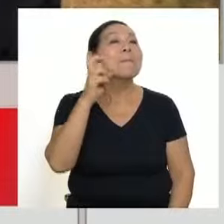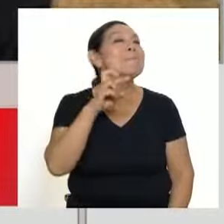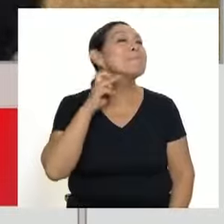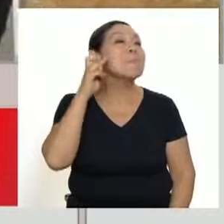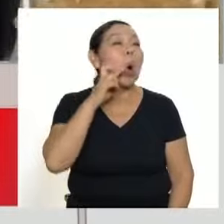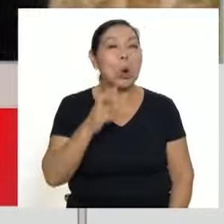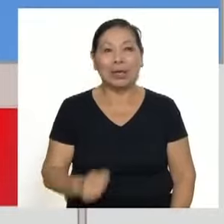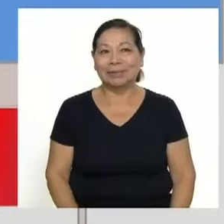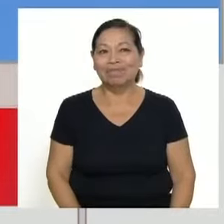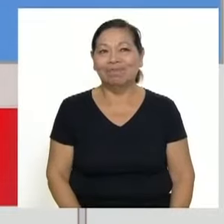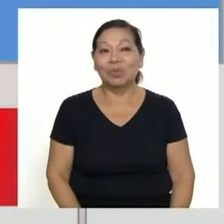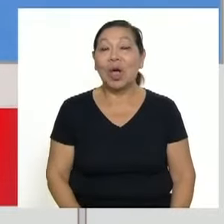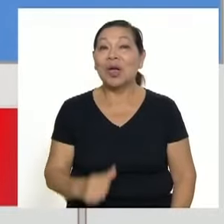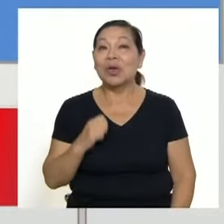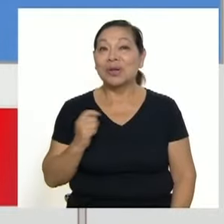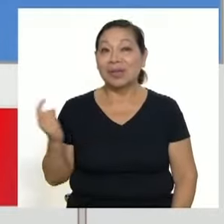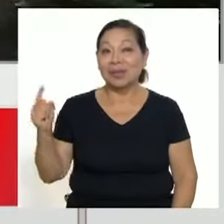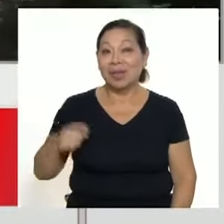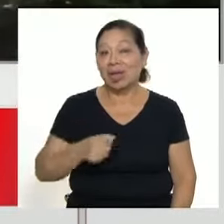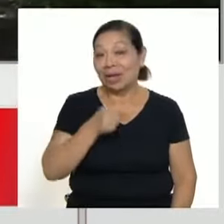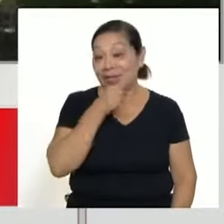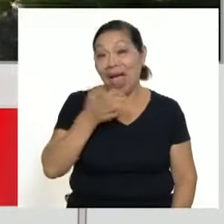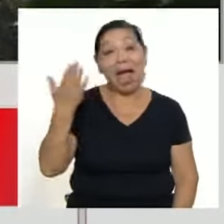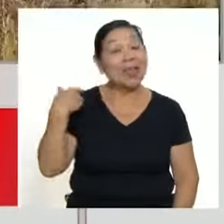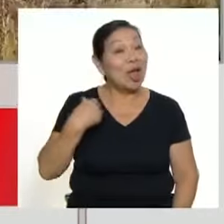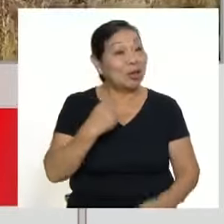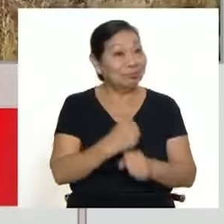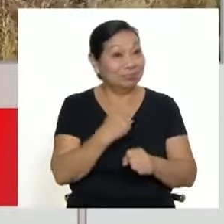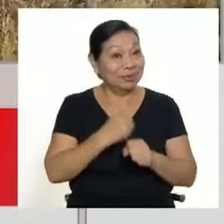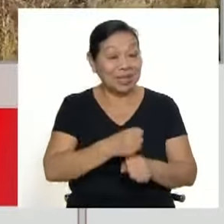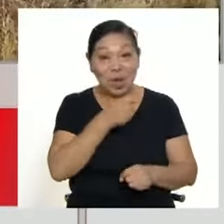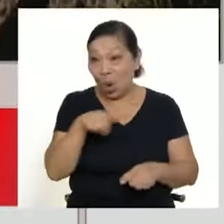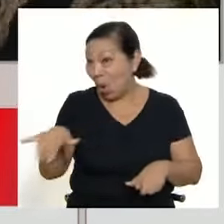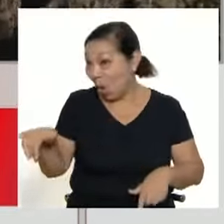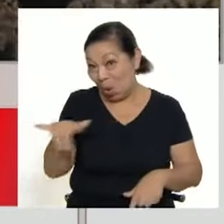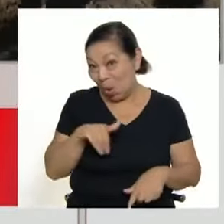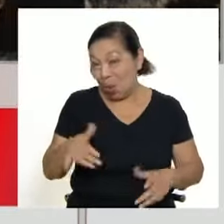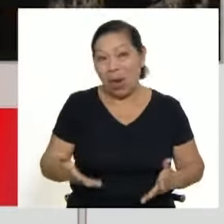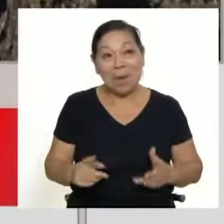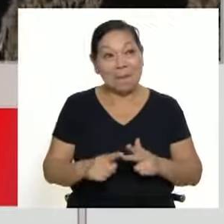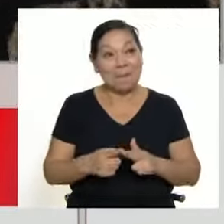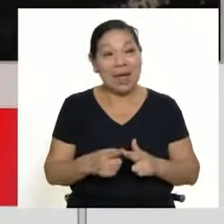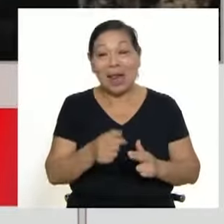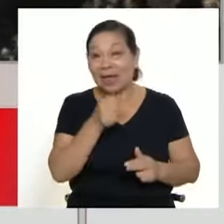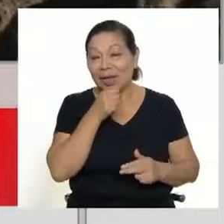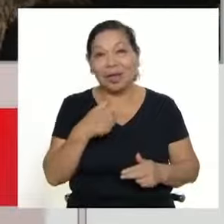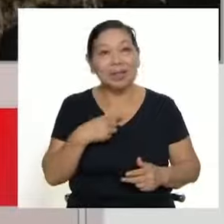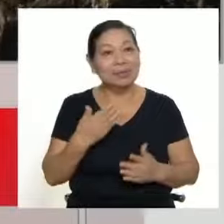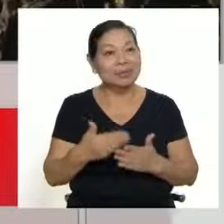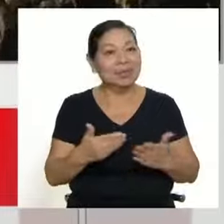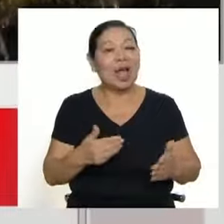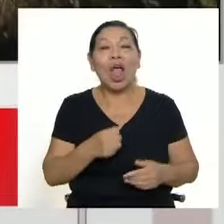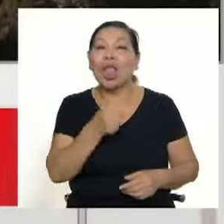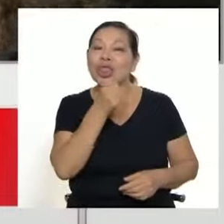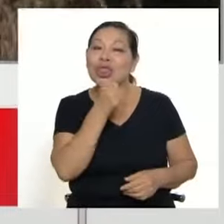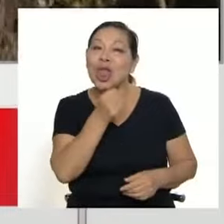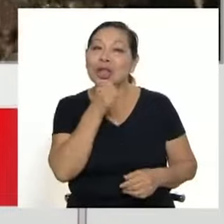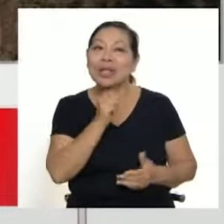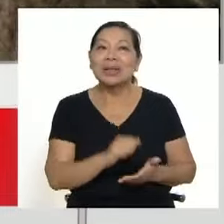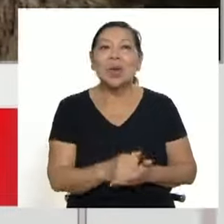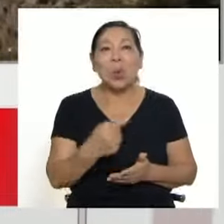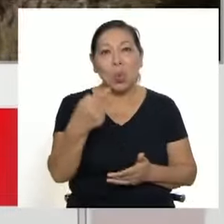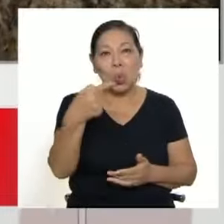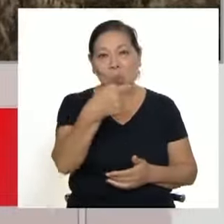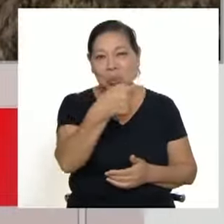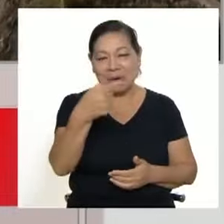¿no? Yo venía de prensa, yo trabajaba en la misma área que ustedes y el programa empezó en prensa, yo era reportero de noticias. Una